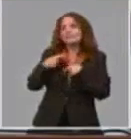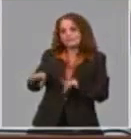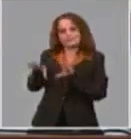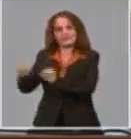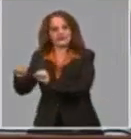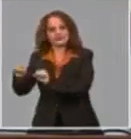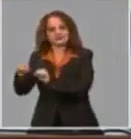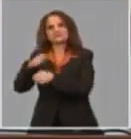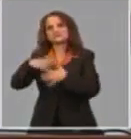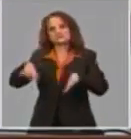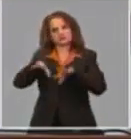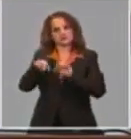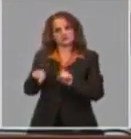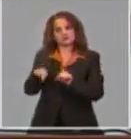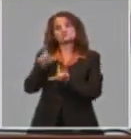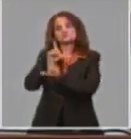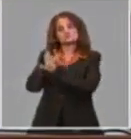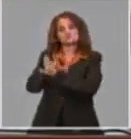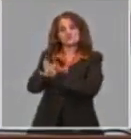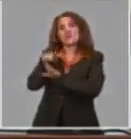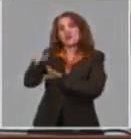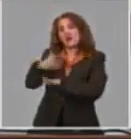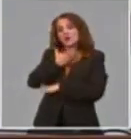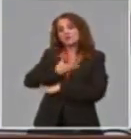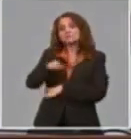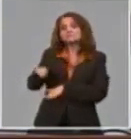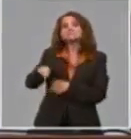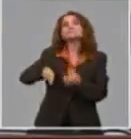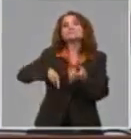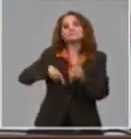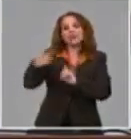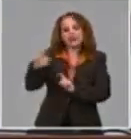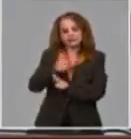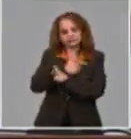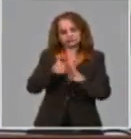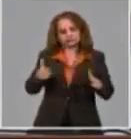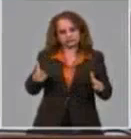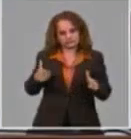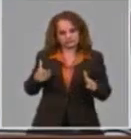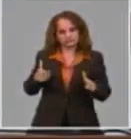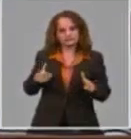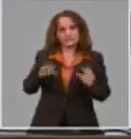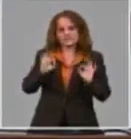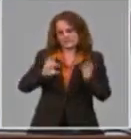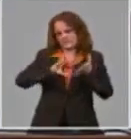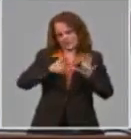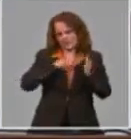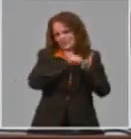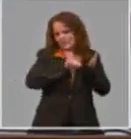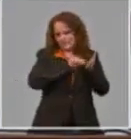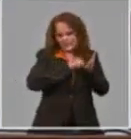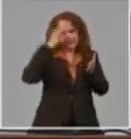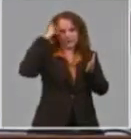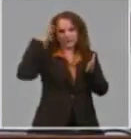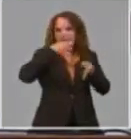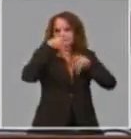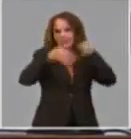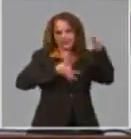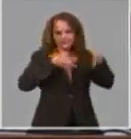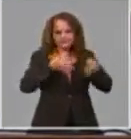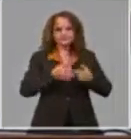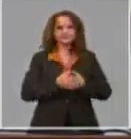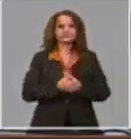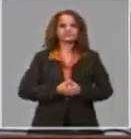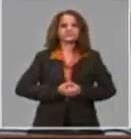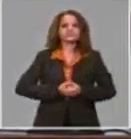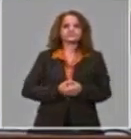esta situación. Ahora lamentablemente la tenemos que hacer en la forma en que se ha estado planteando aquí.